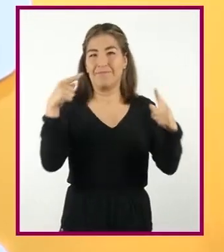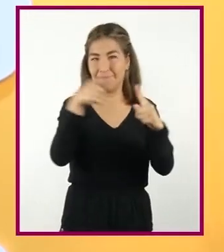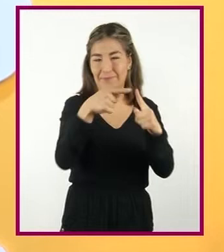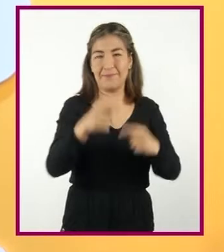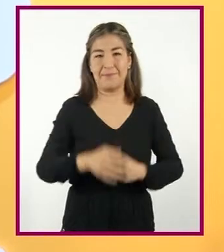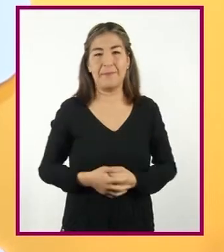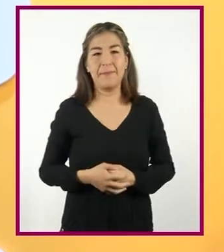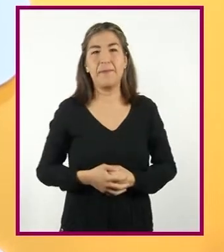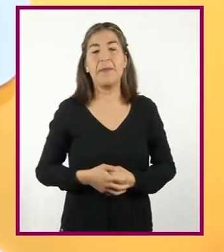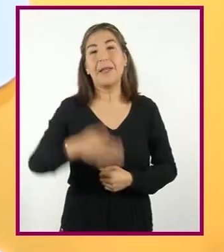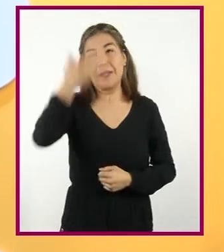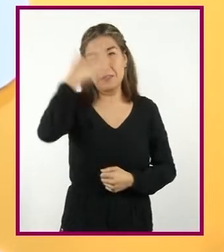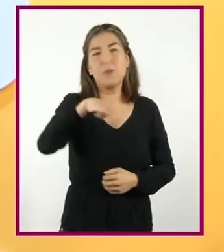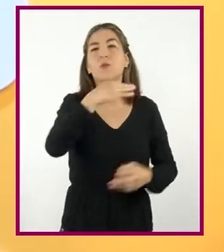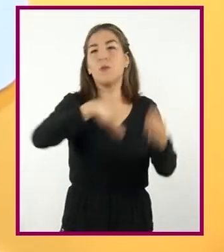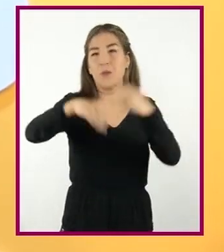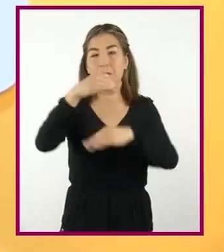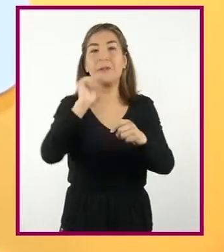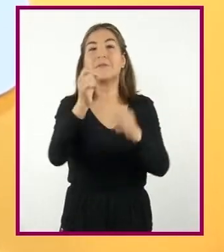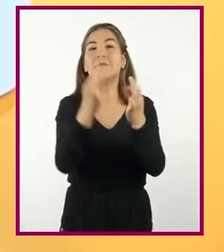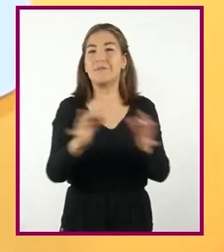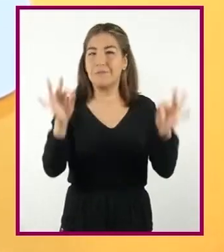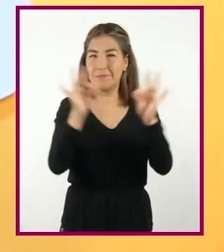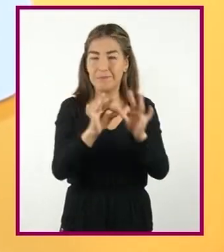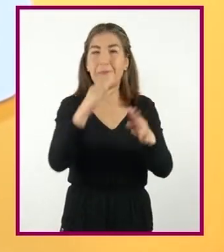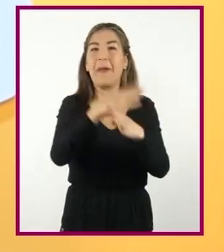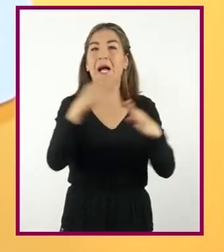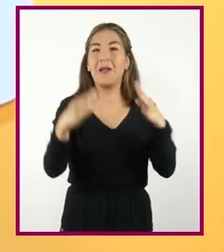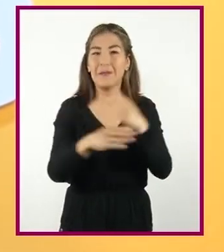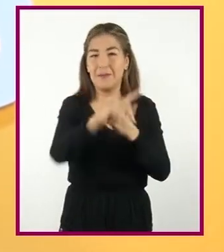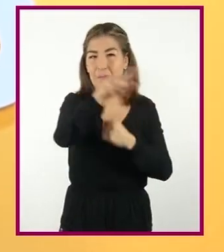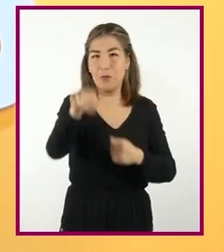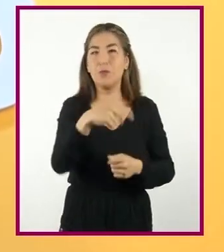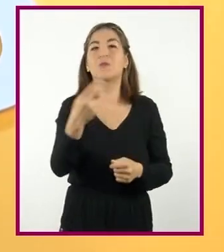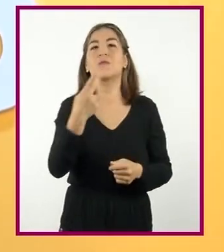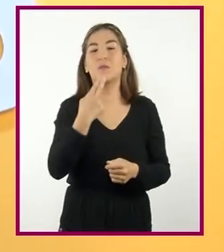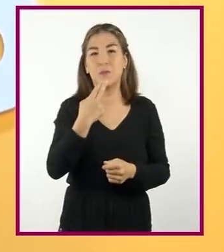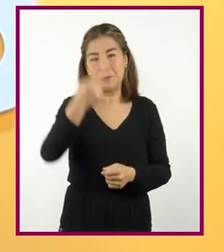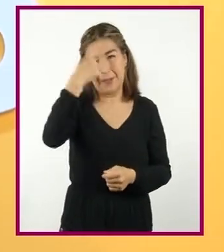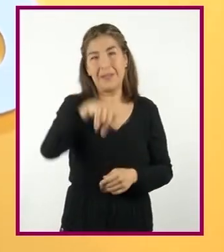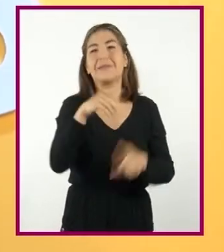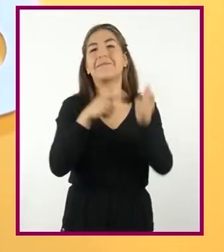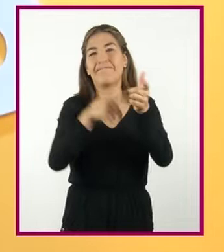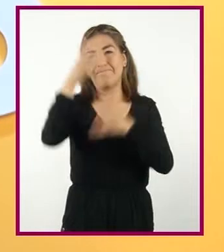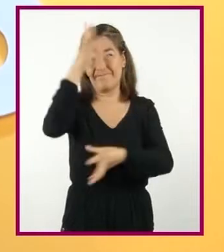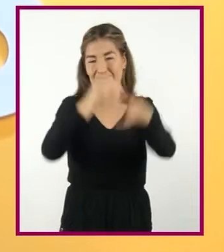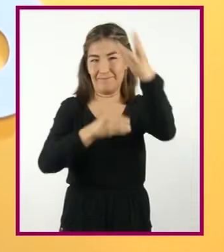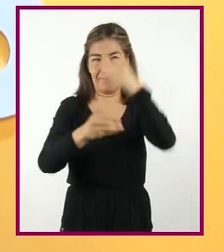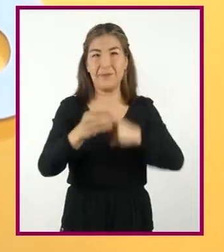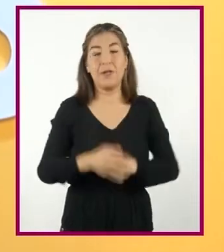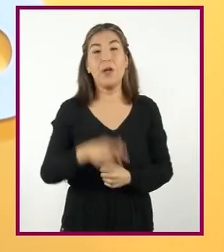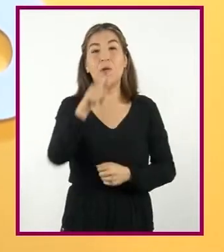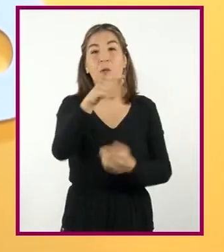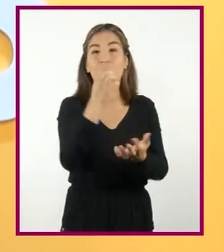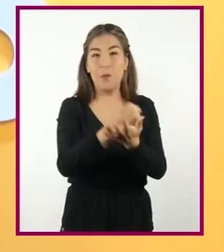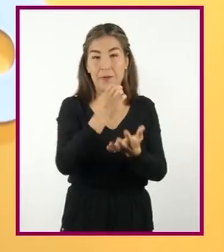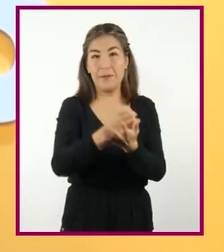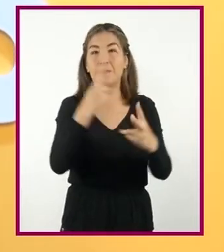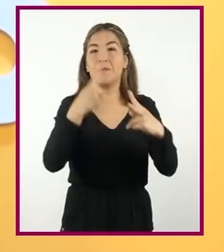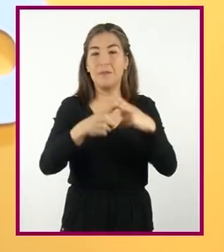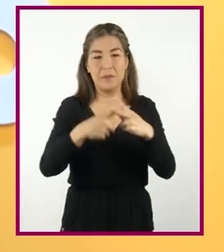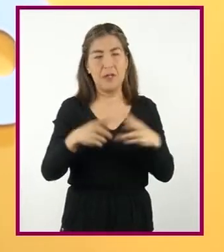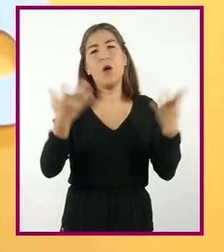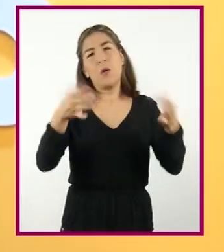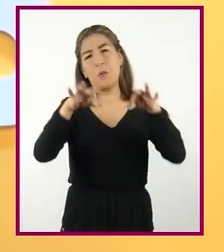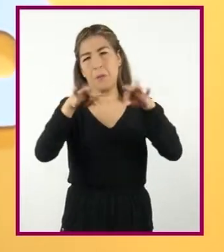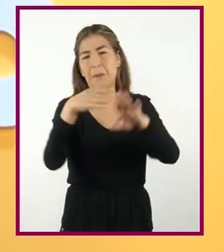Sabemos la importancia de tener con ustedes los materiales necesarios para desarrollar su aprendizaje. Su cuaderno de matemáticas u